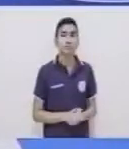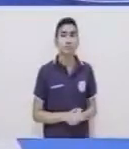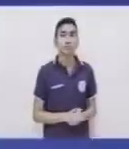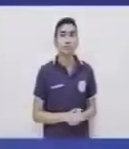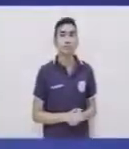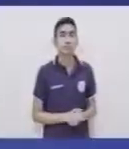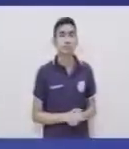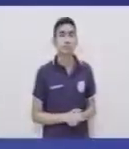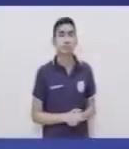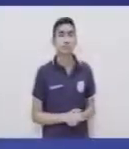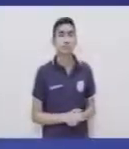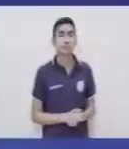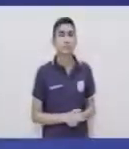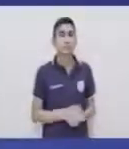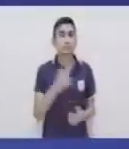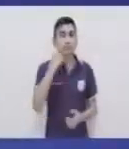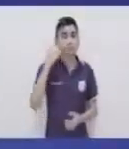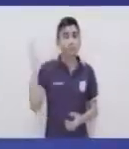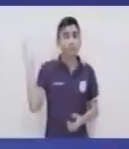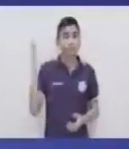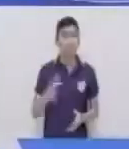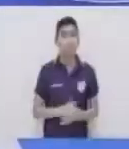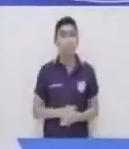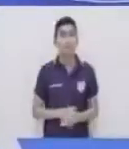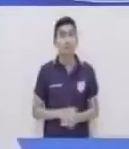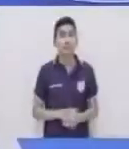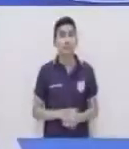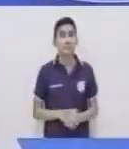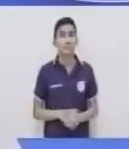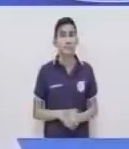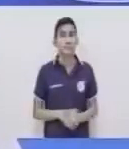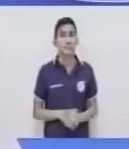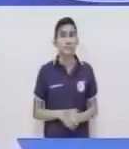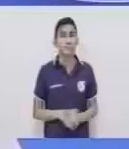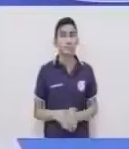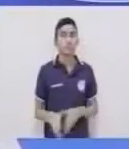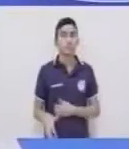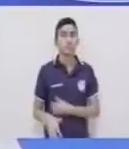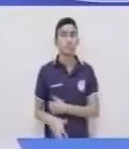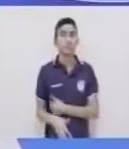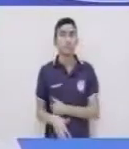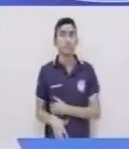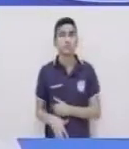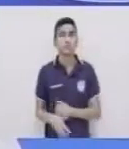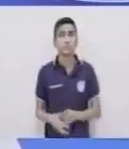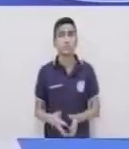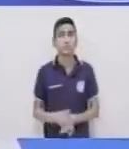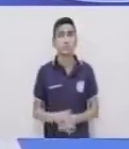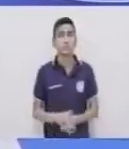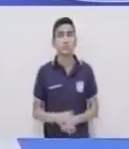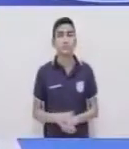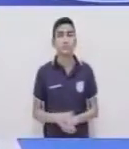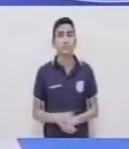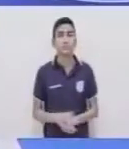tablita. Mantengo el equilibrio, voy avanzando. Voy nuevamente acá y lanzo.